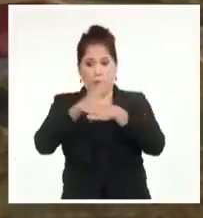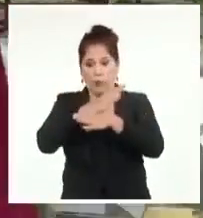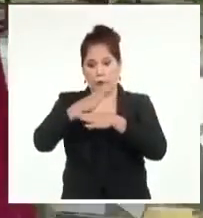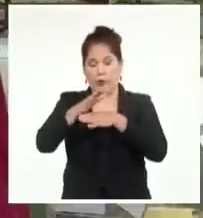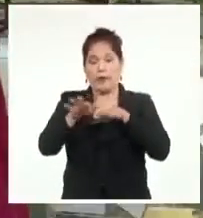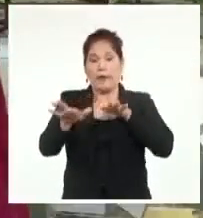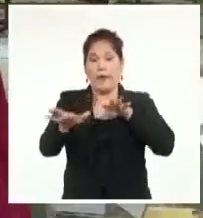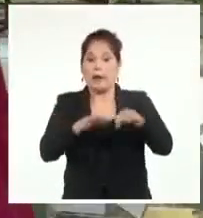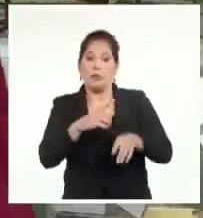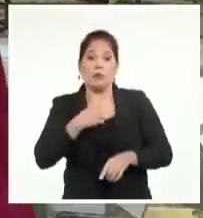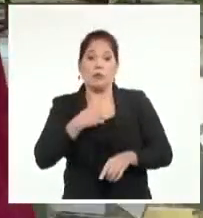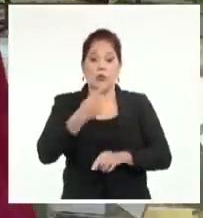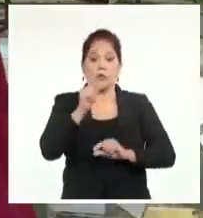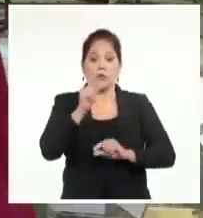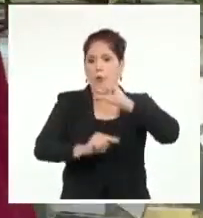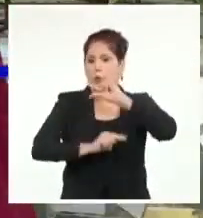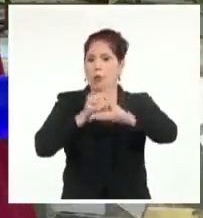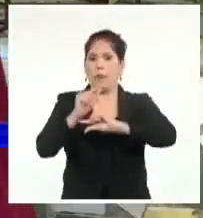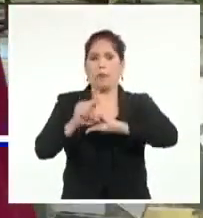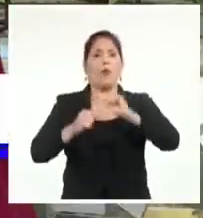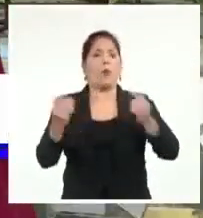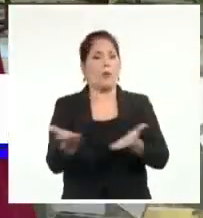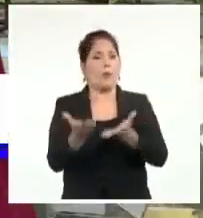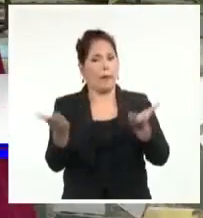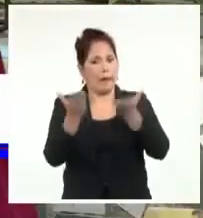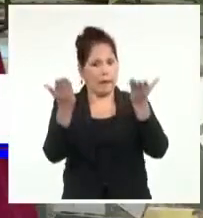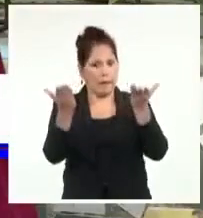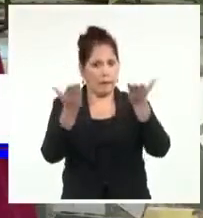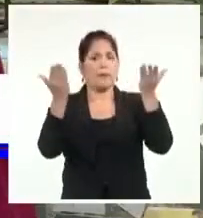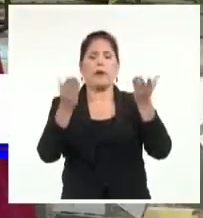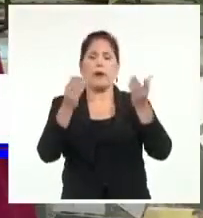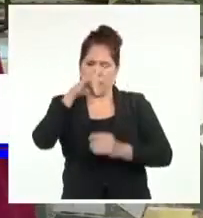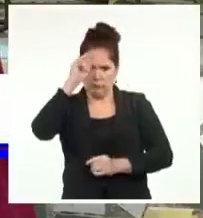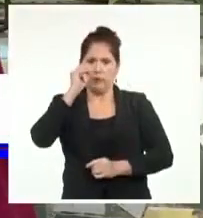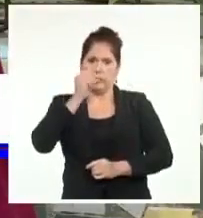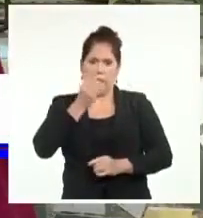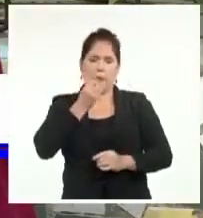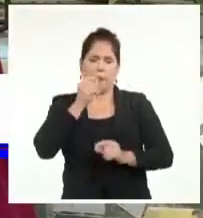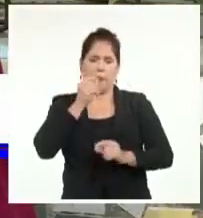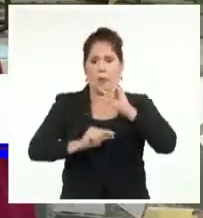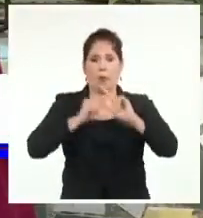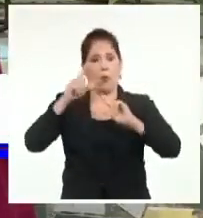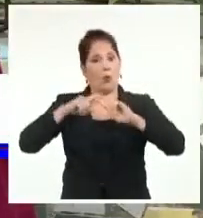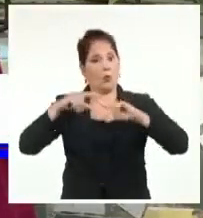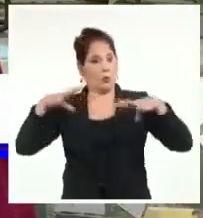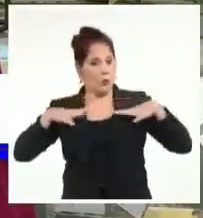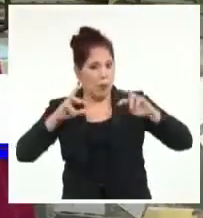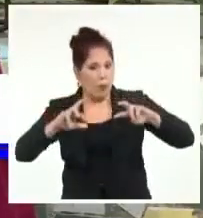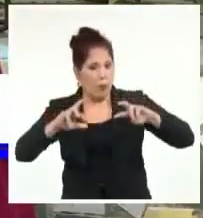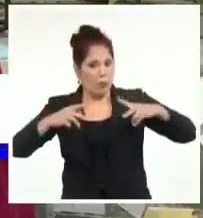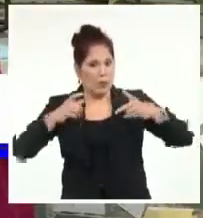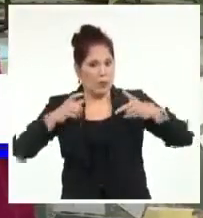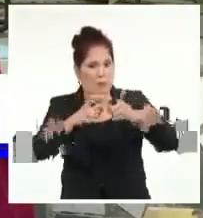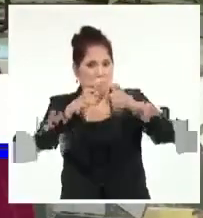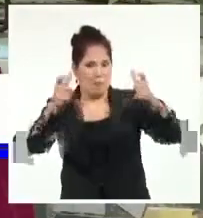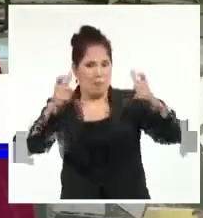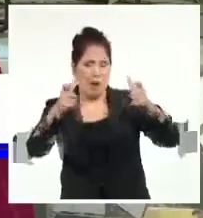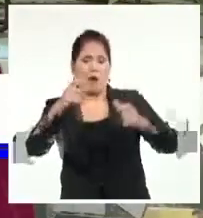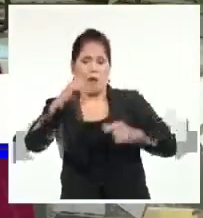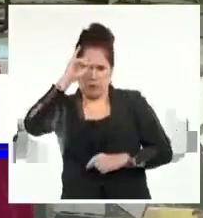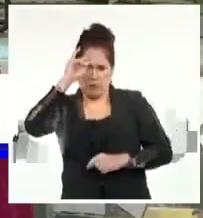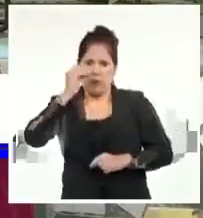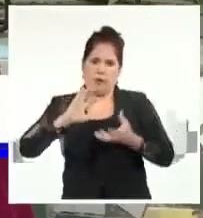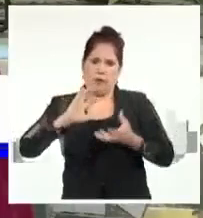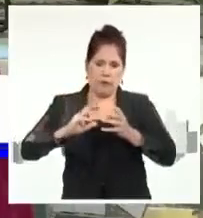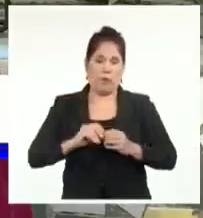acciones son de recuperar nuestros mercados. Es la estrategia a mediano y largo plazo.